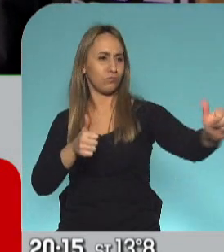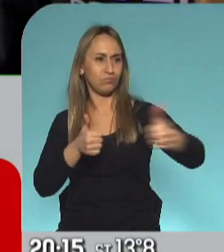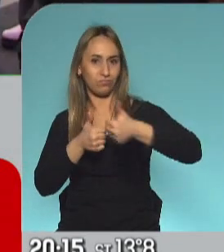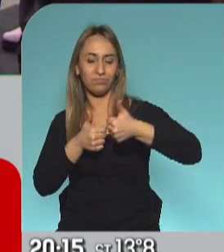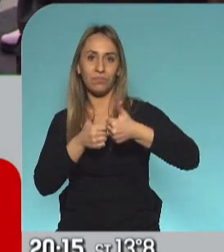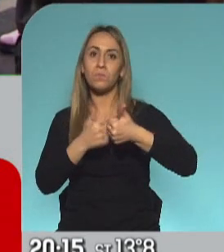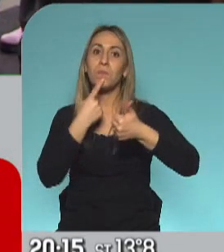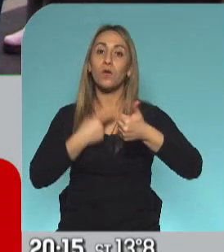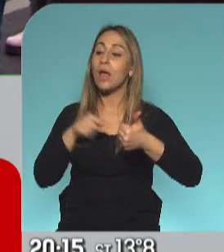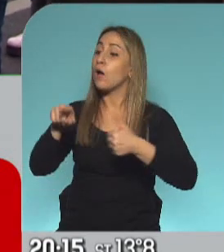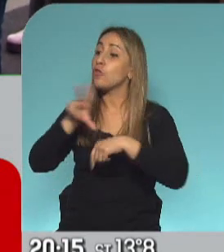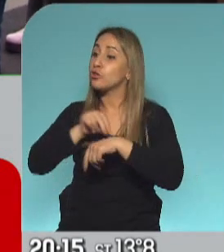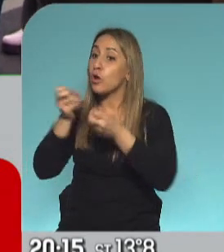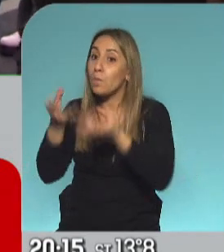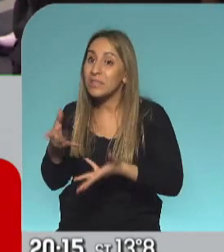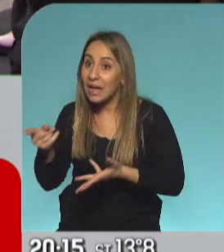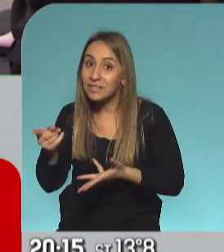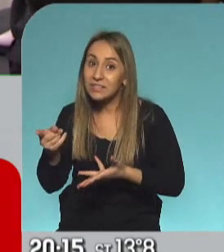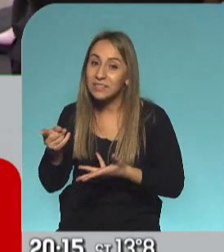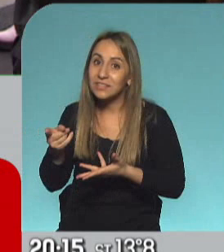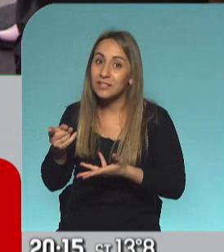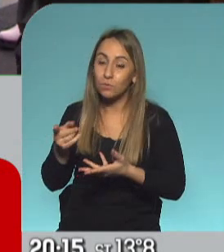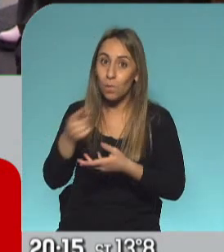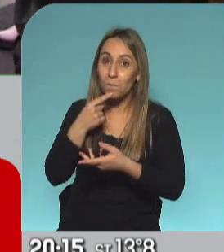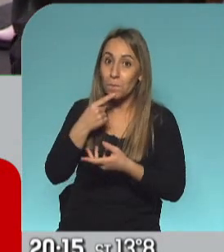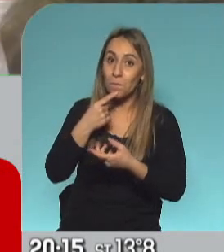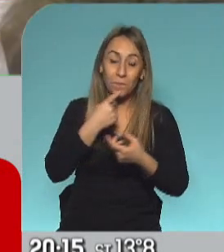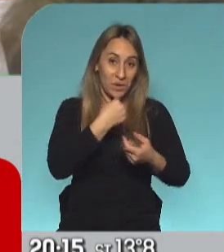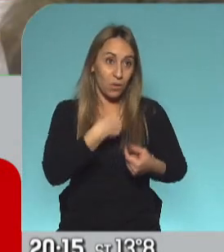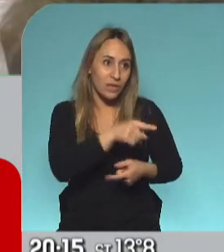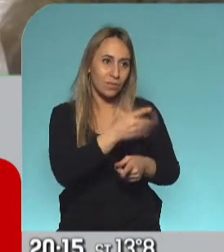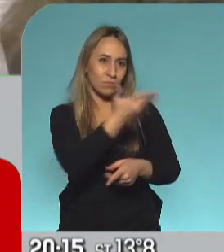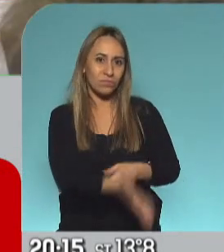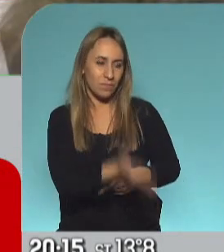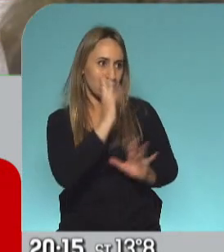Porque eso significa que él está bien. Con